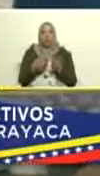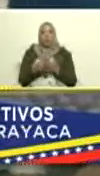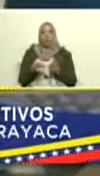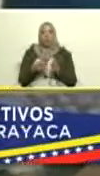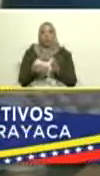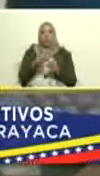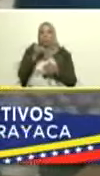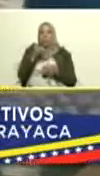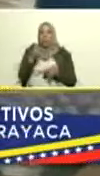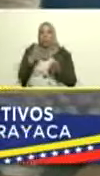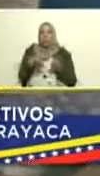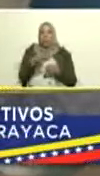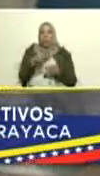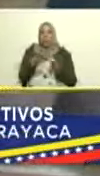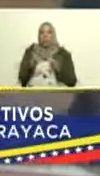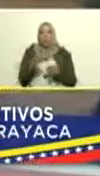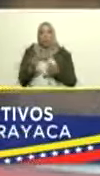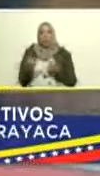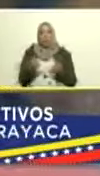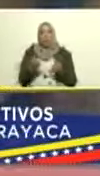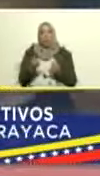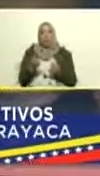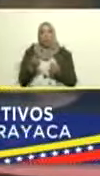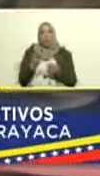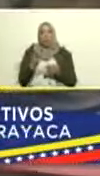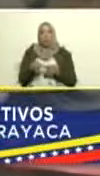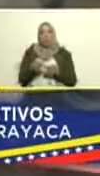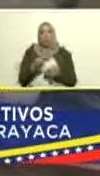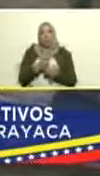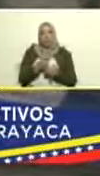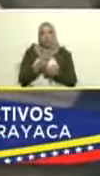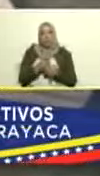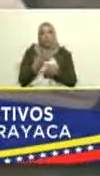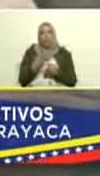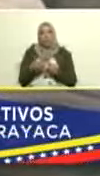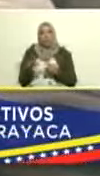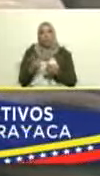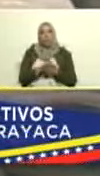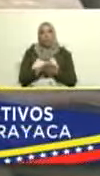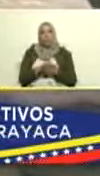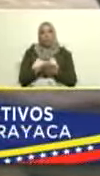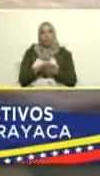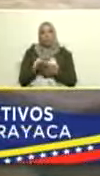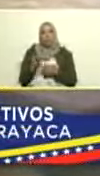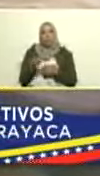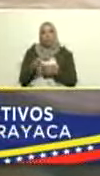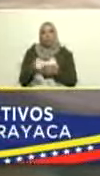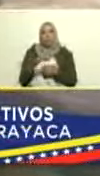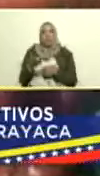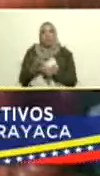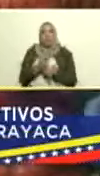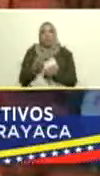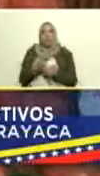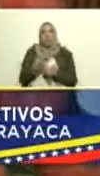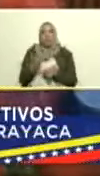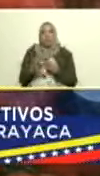que son del circuito económico agrícola y otros aliados. Por acá, bueno, también me encuentro con nuestro gobernador,